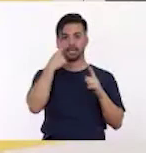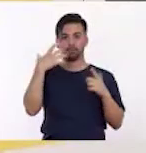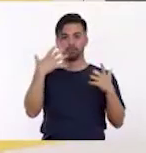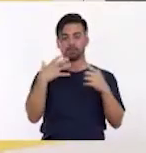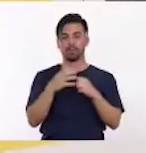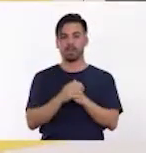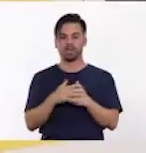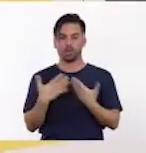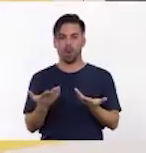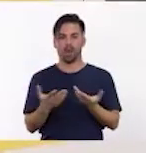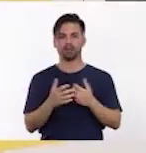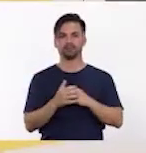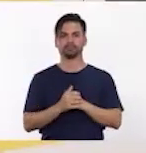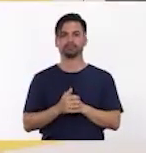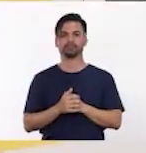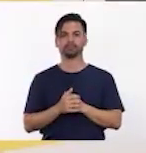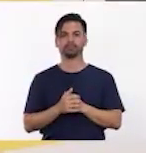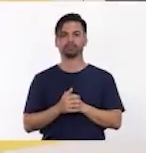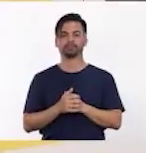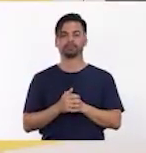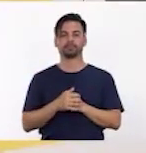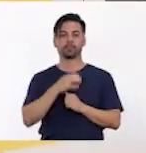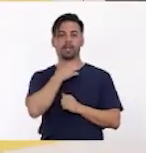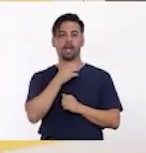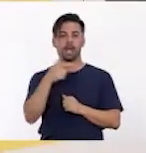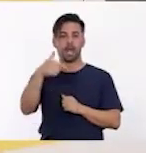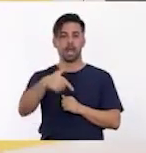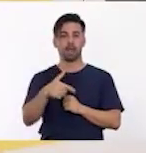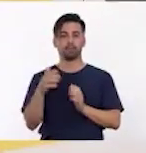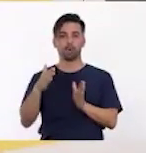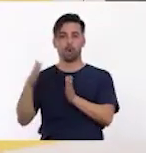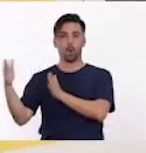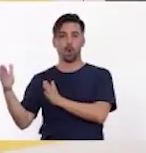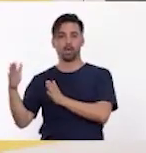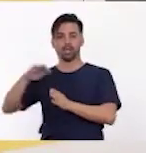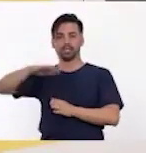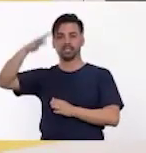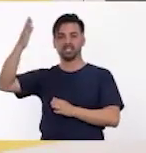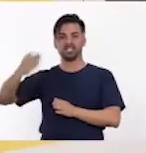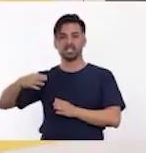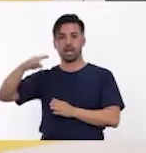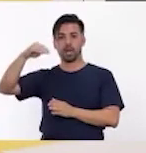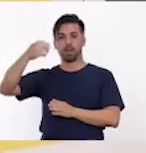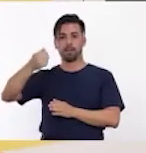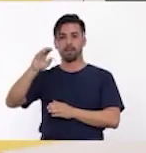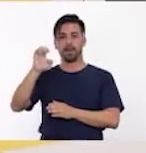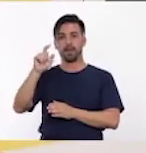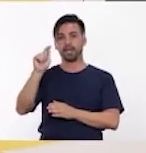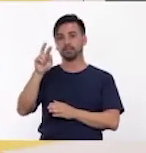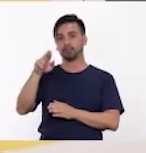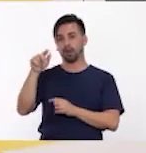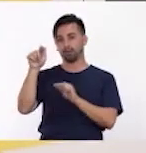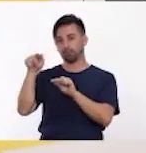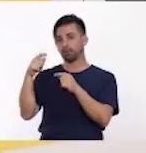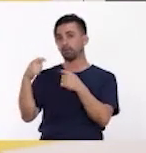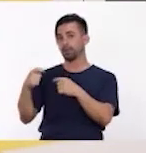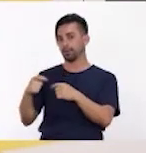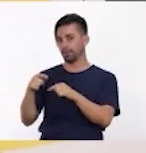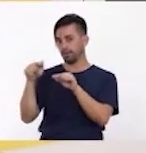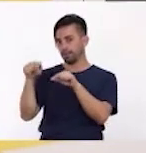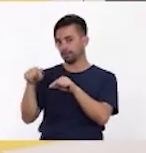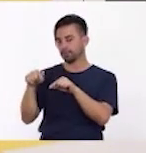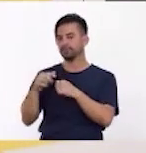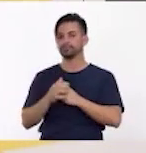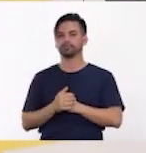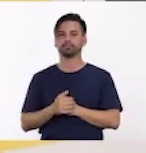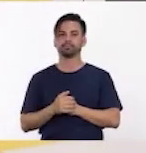El que vive en la región oriental, aunque a nadie se nos debe escapar la Sierra Maestra, pero hay quien tiene todavía más cercanía